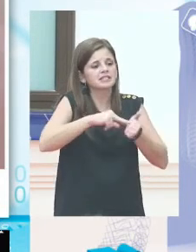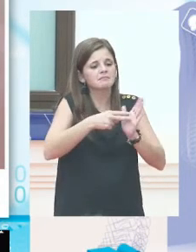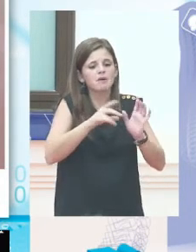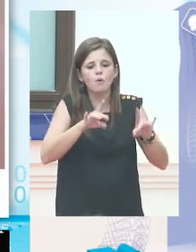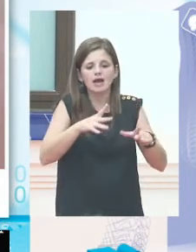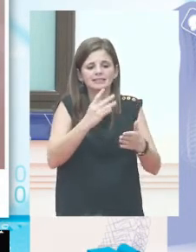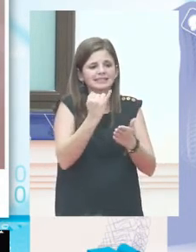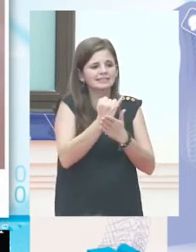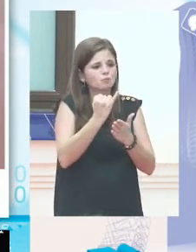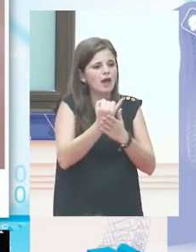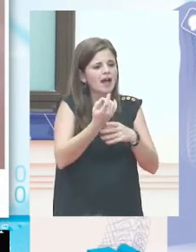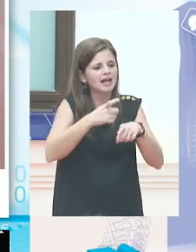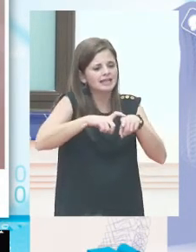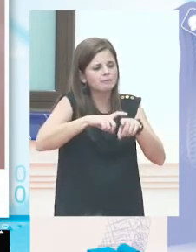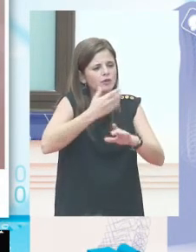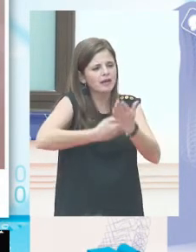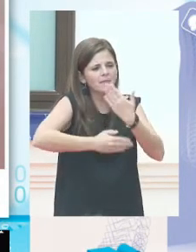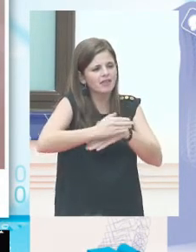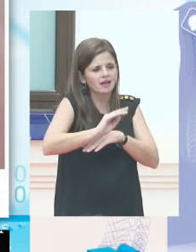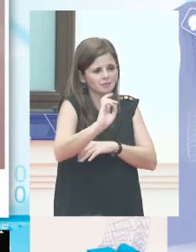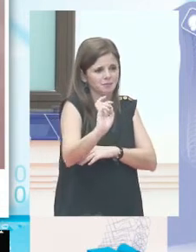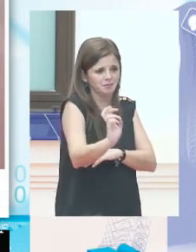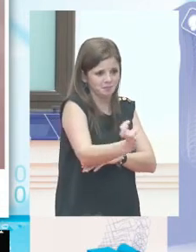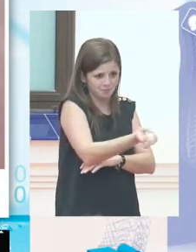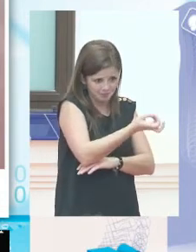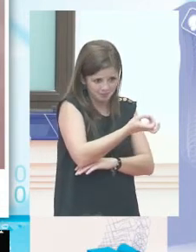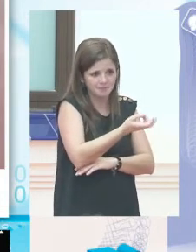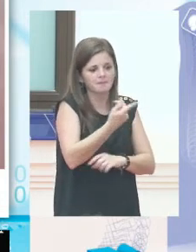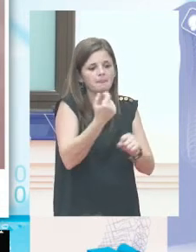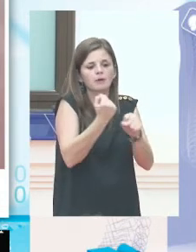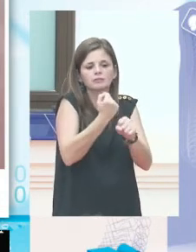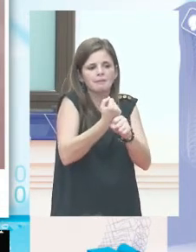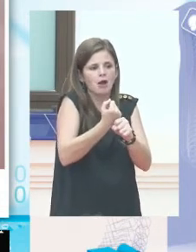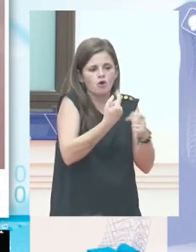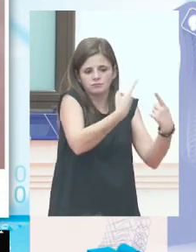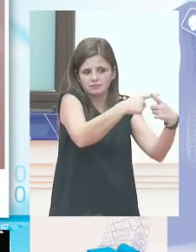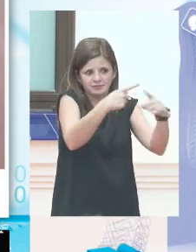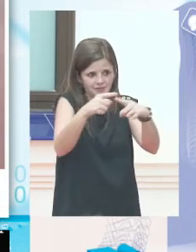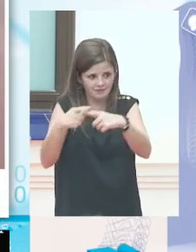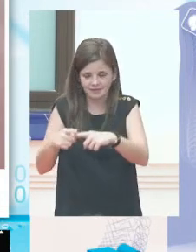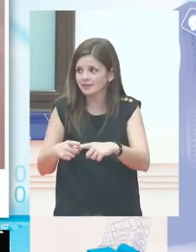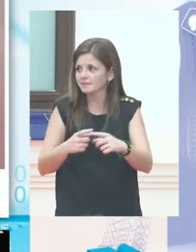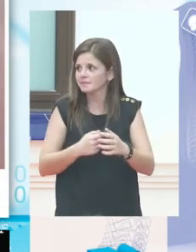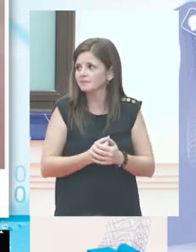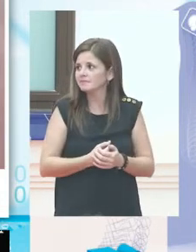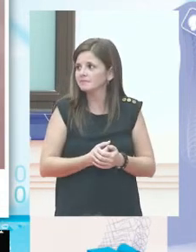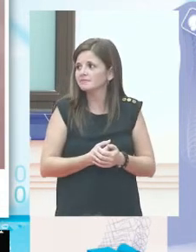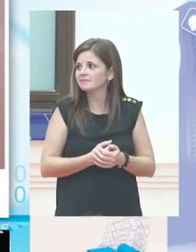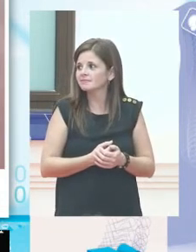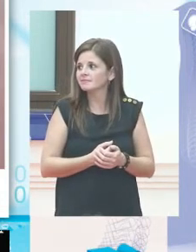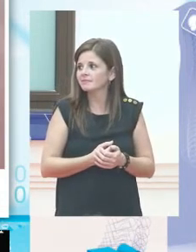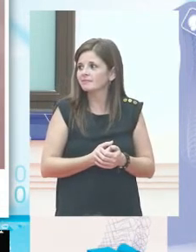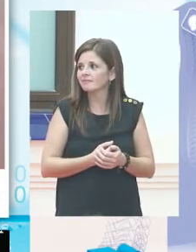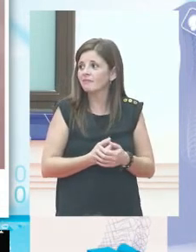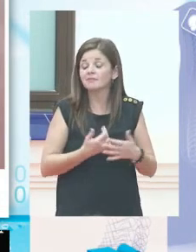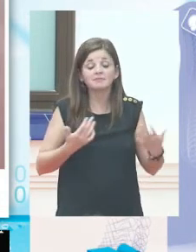simular muchos tipos de discapacidades en diferentes puestos de trabajo y simular qué puestos de trabajo son más